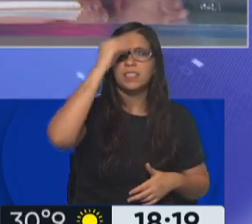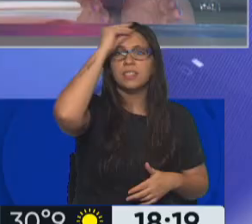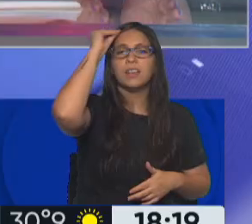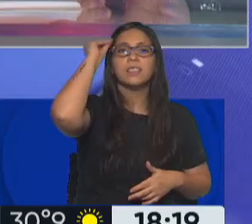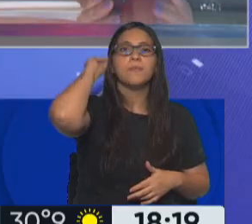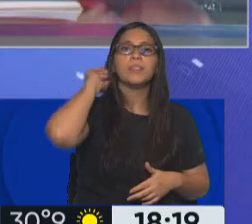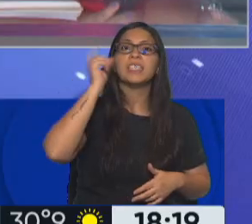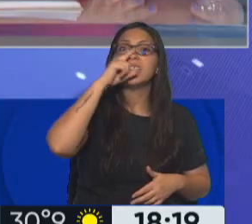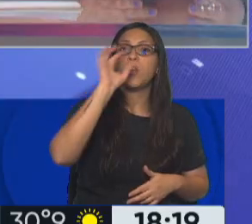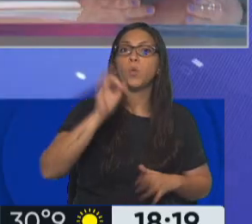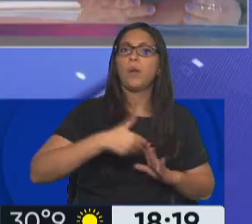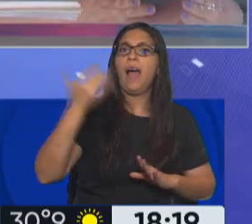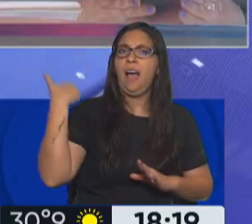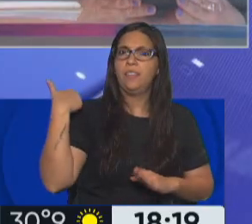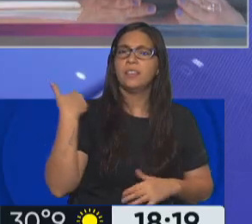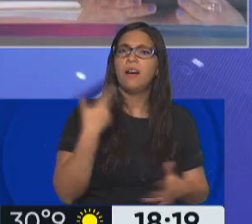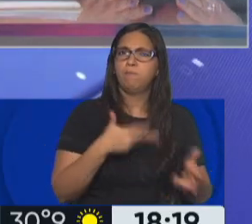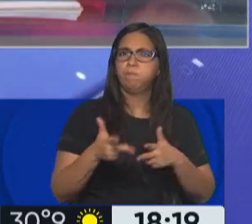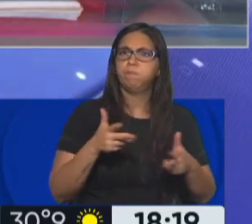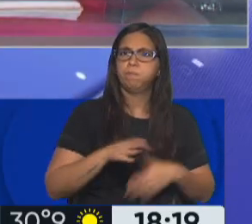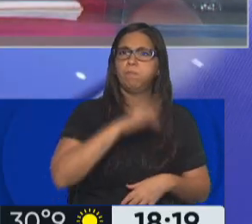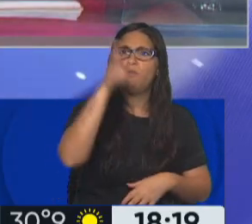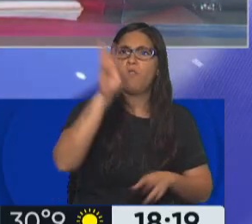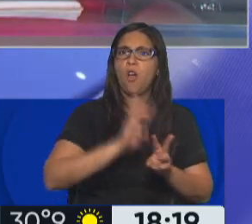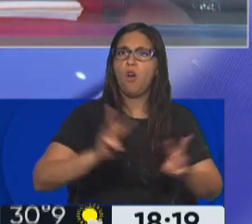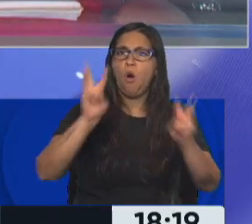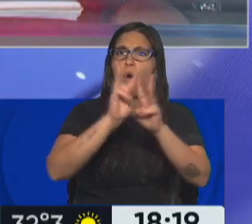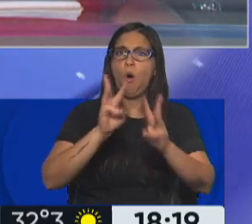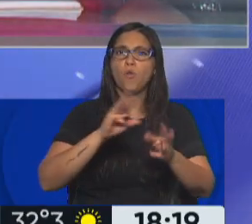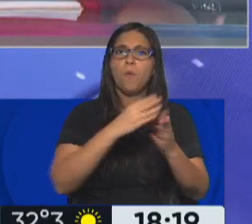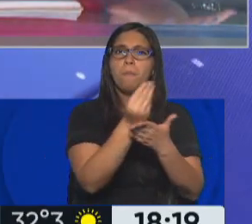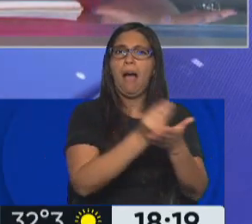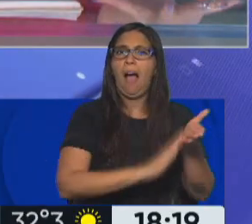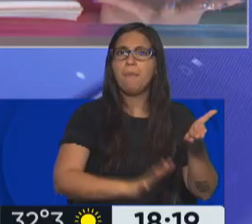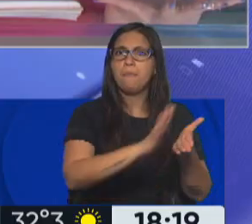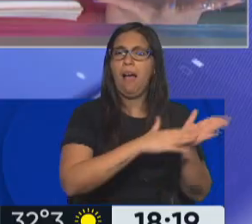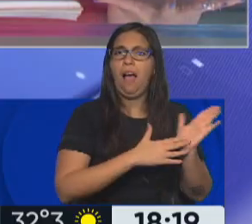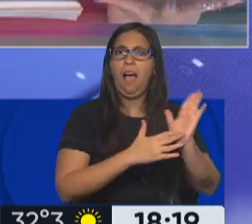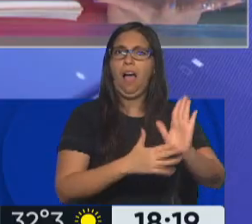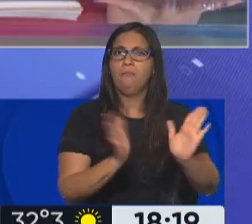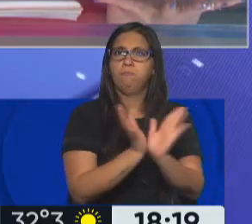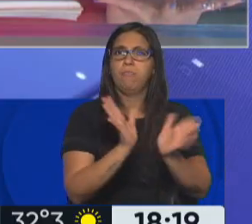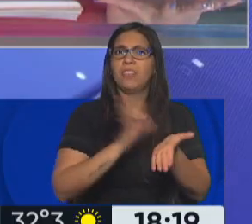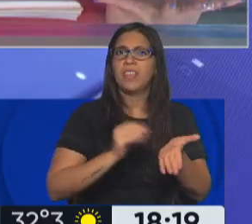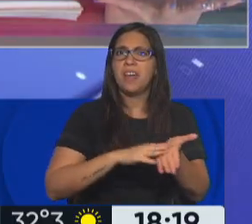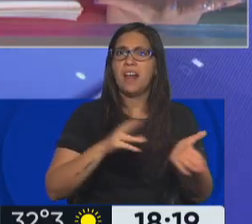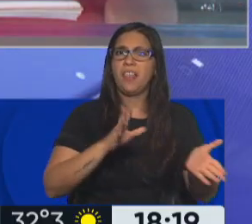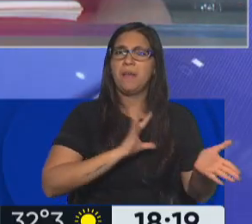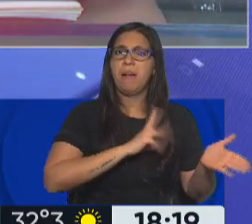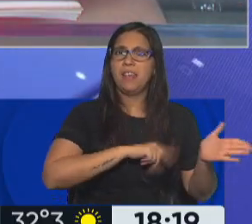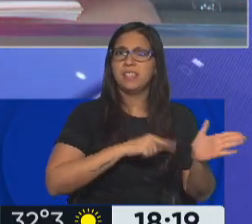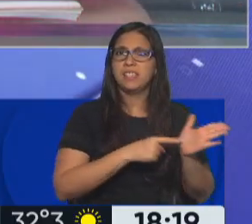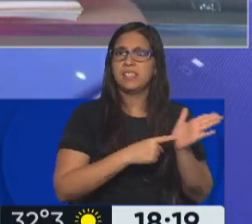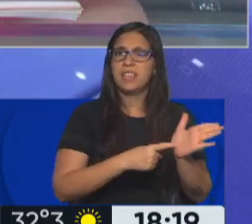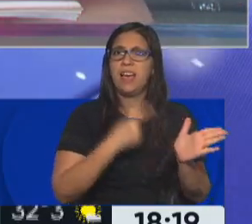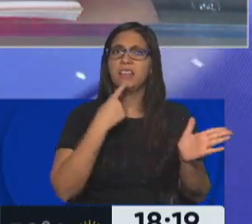7 de octubre del 2023, ya ha ido a Naciones Unidas con ese mapa donde había parte de los territorios palestinos que él lo